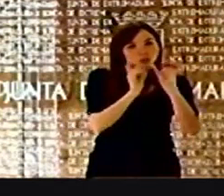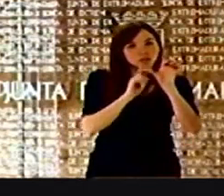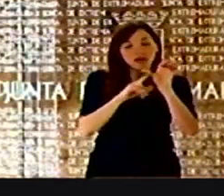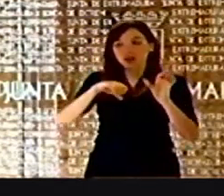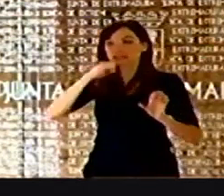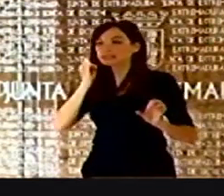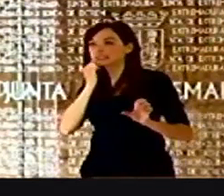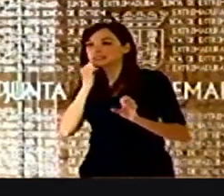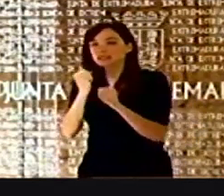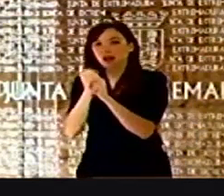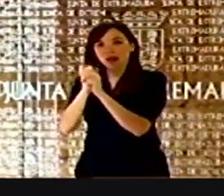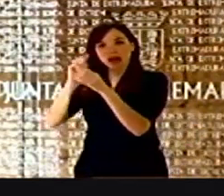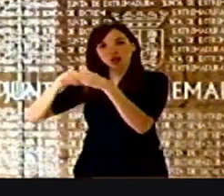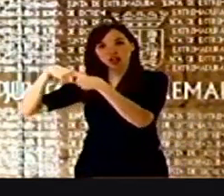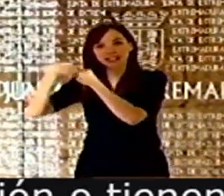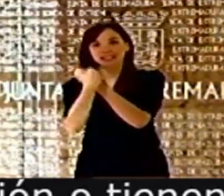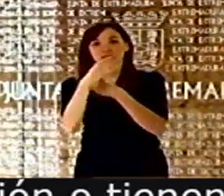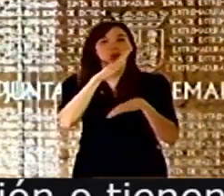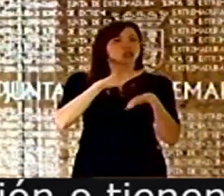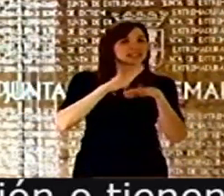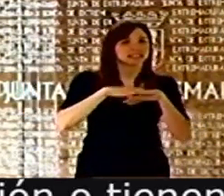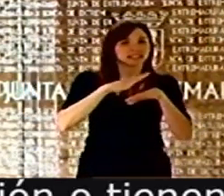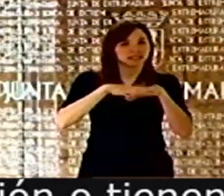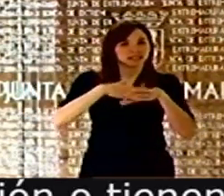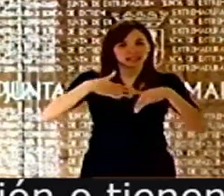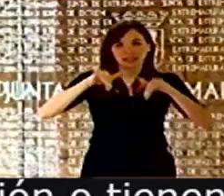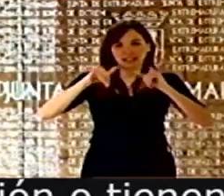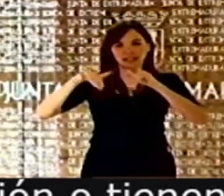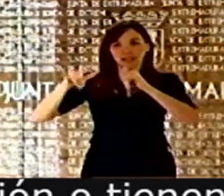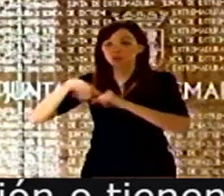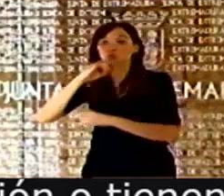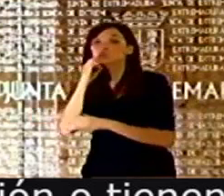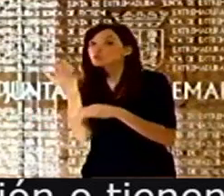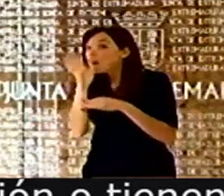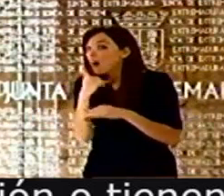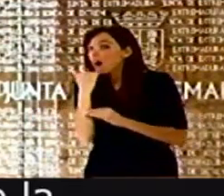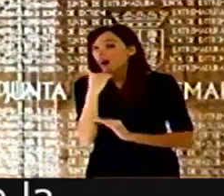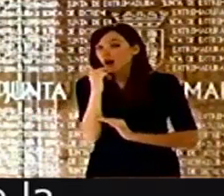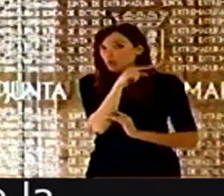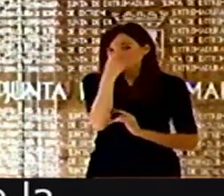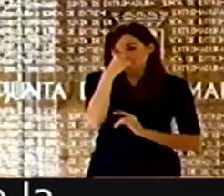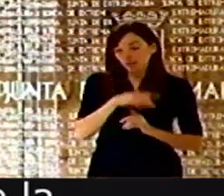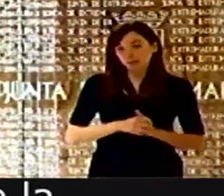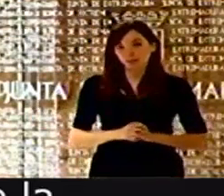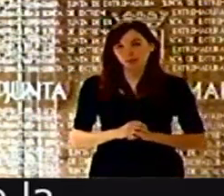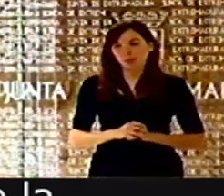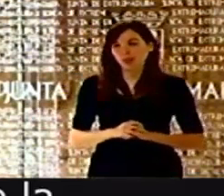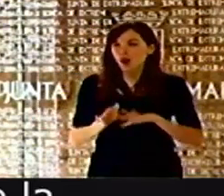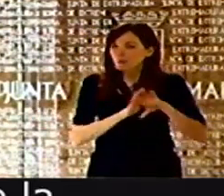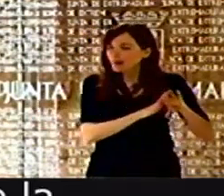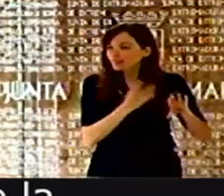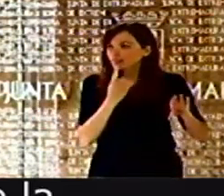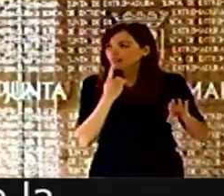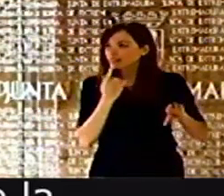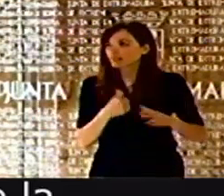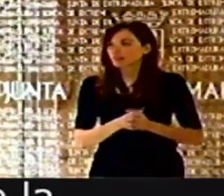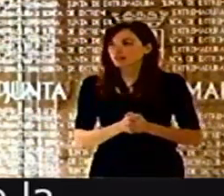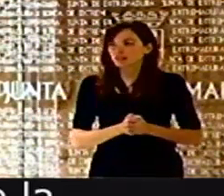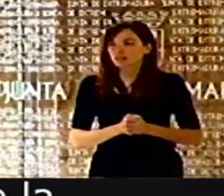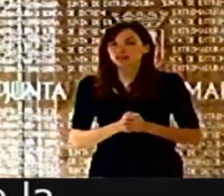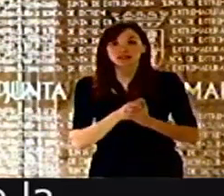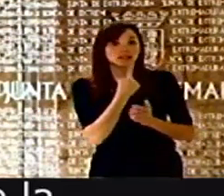parte de los trabajadores por esos incumplimientos, aparte del tema de la mediación laboral que iría por la Fundación. Aparte de... La